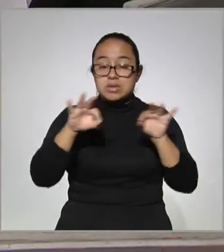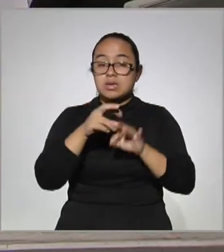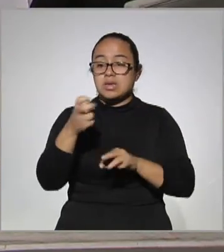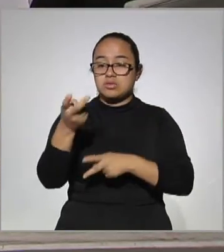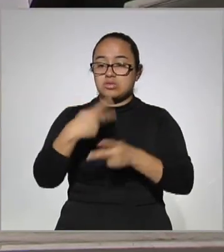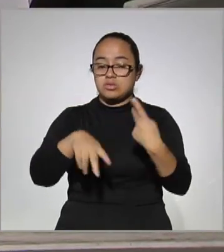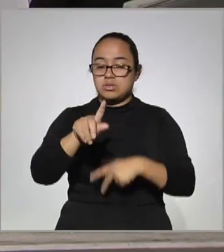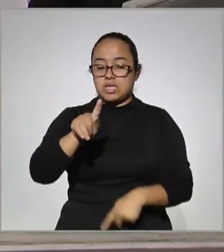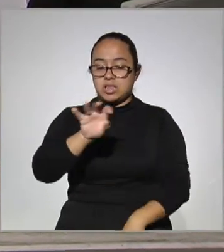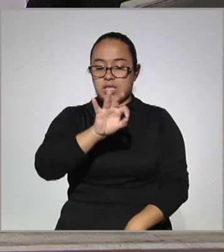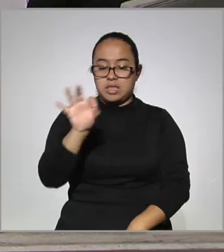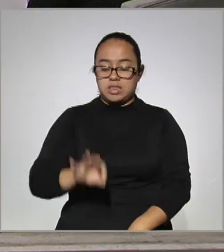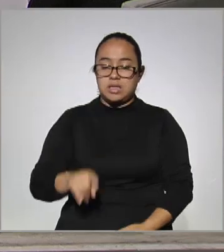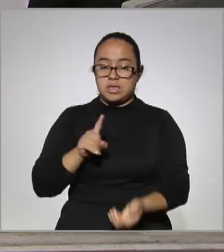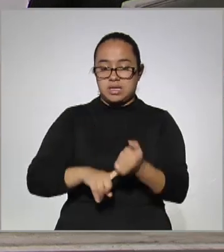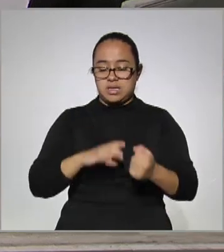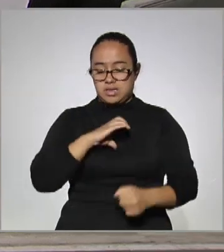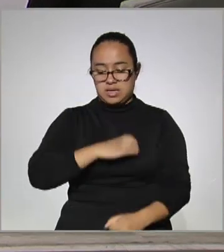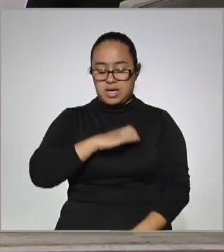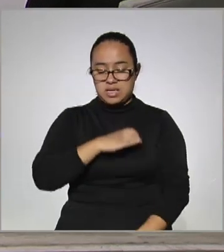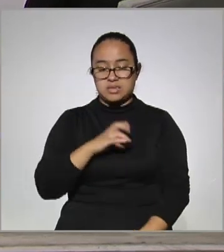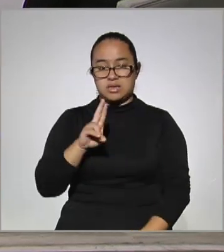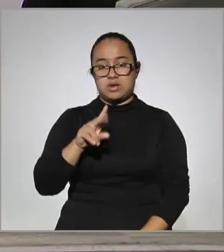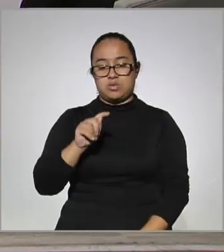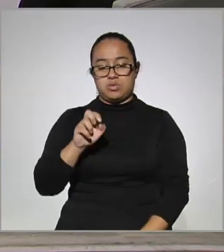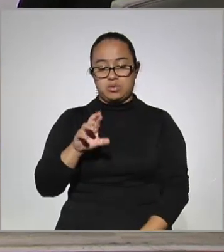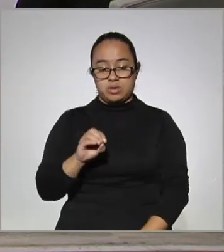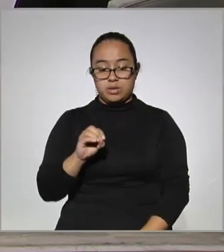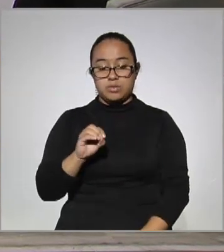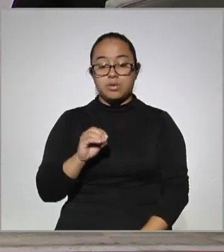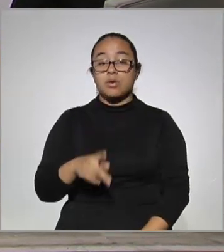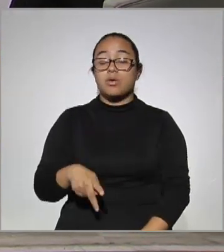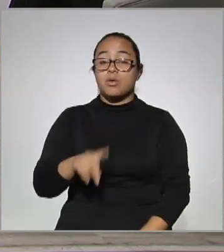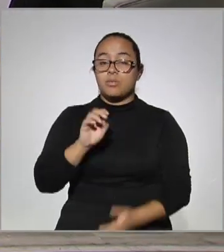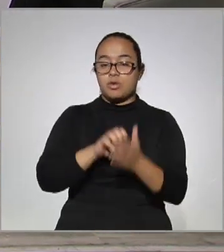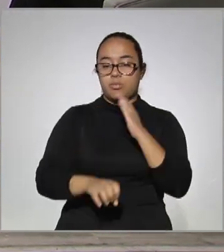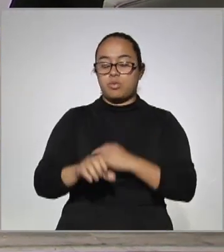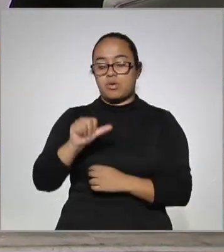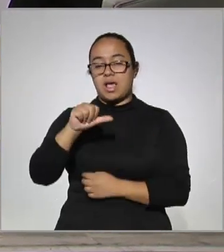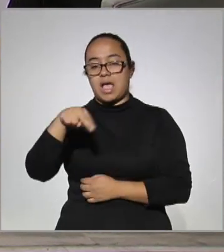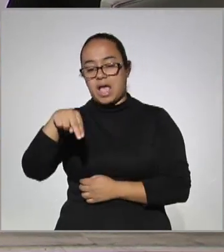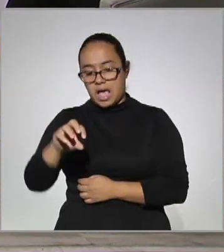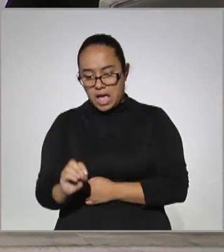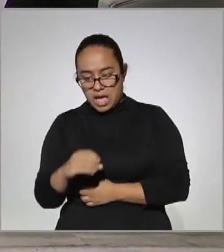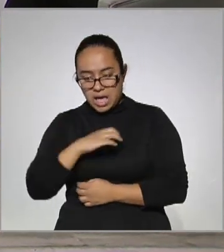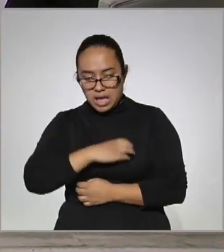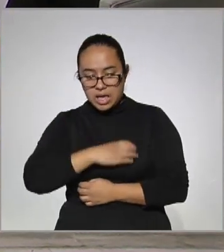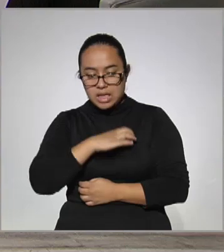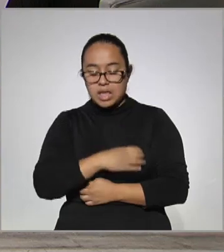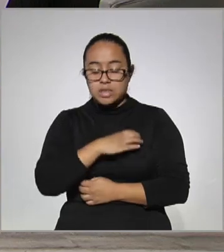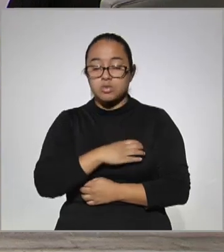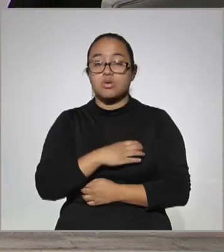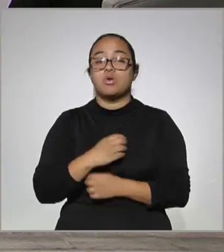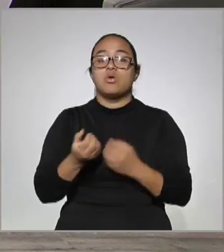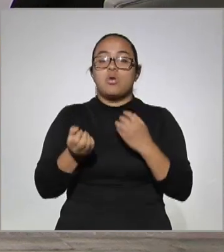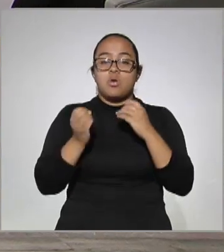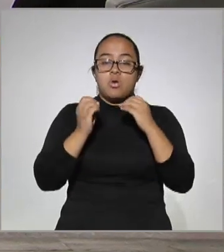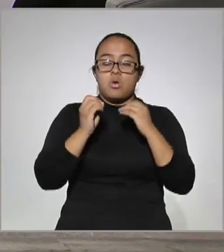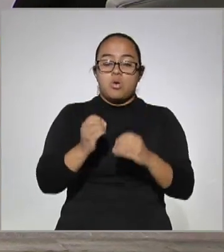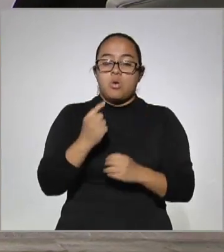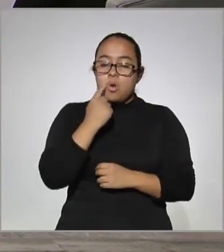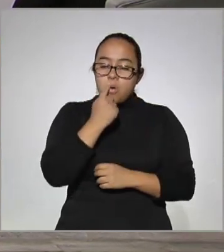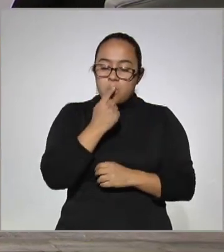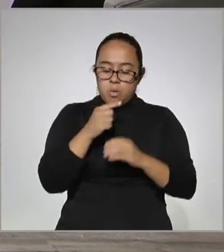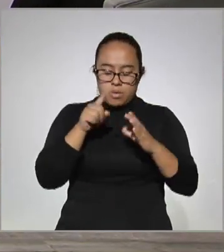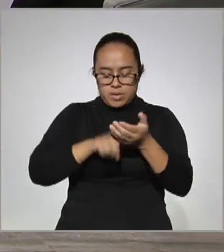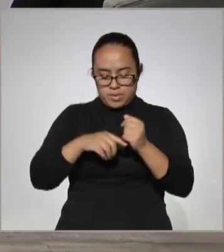del cáncer cervicuterino. Pero no solamente eso, el cáncer anal, el cáncer de cavidad o de la boca y de